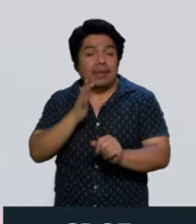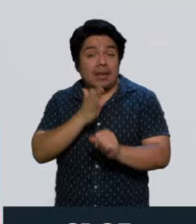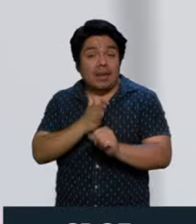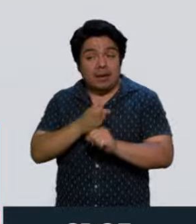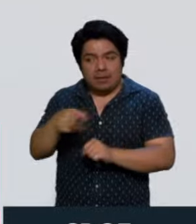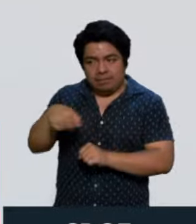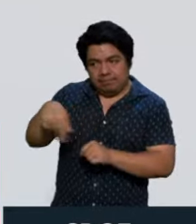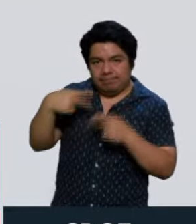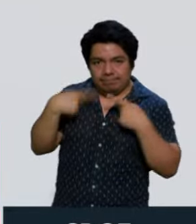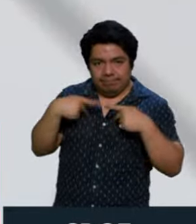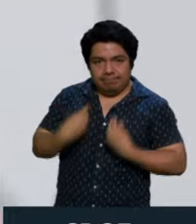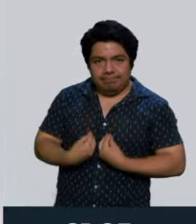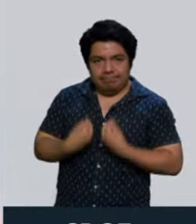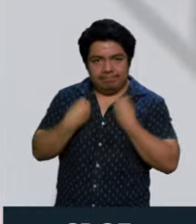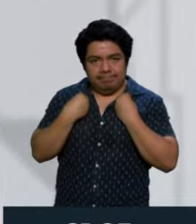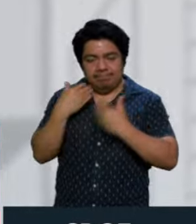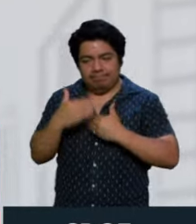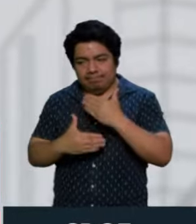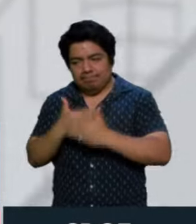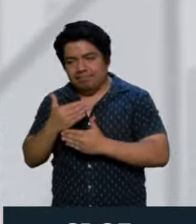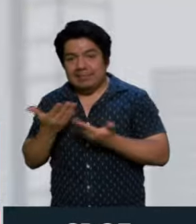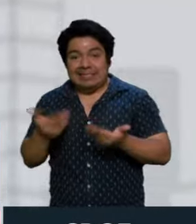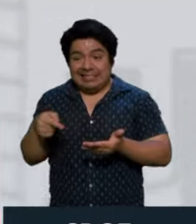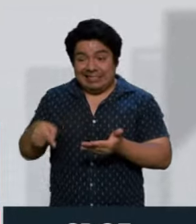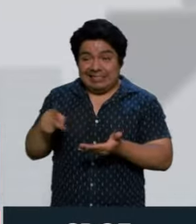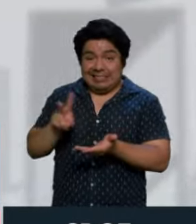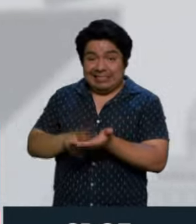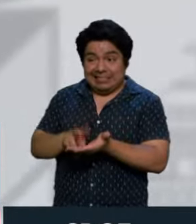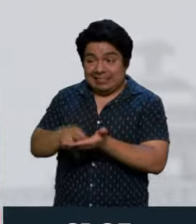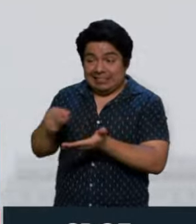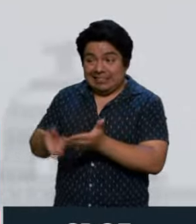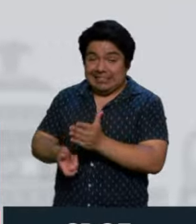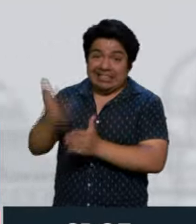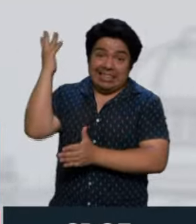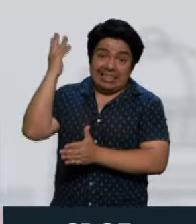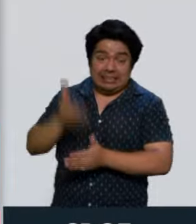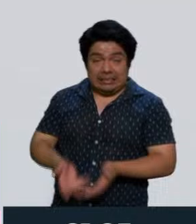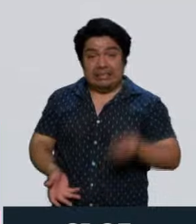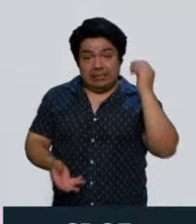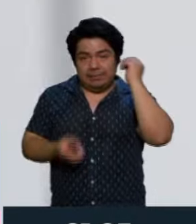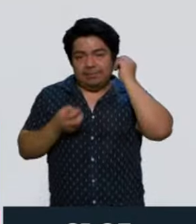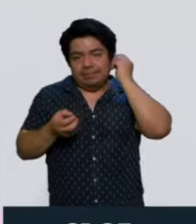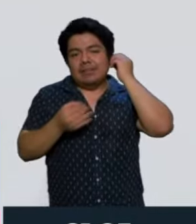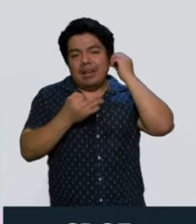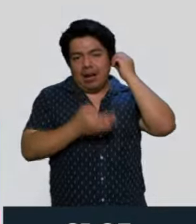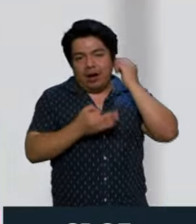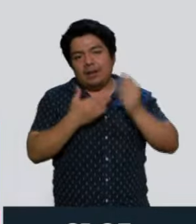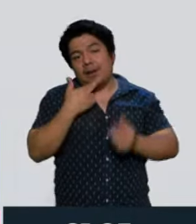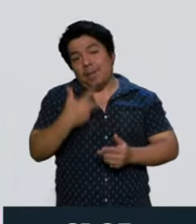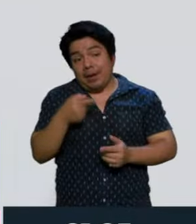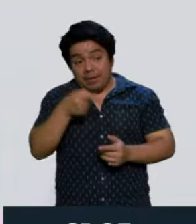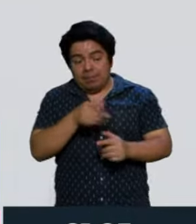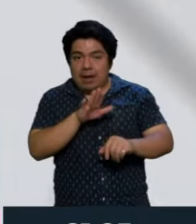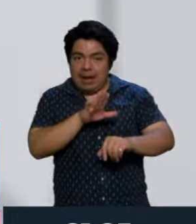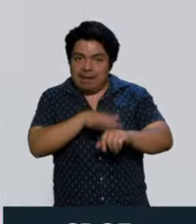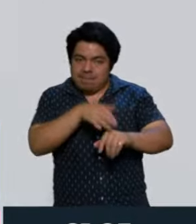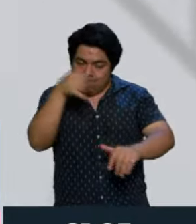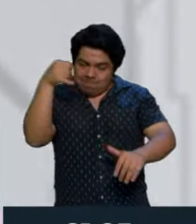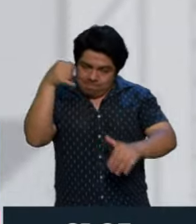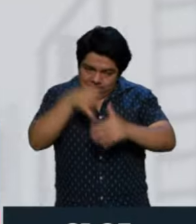vive con esos procesos de encarecimiento del suelo en las ciudades centrales, es una posibilidad que se debe explorar mucho más a